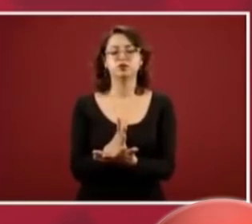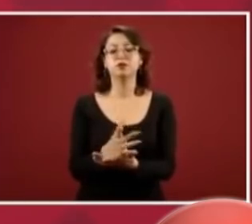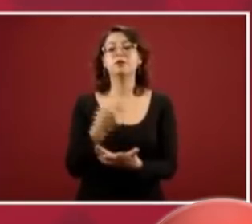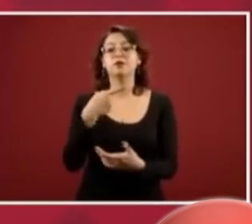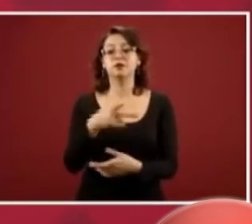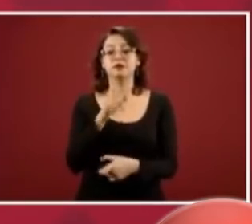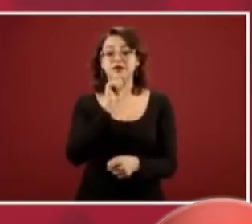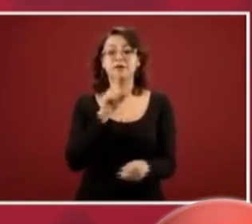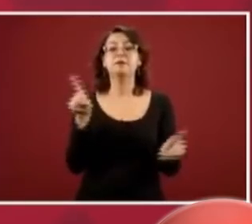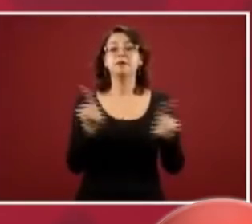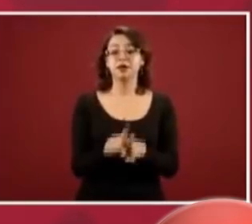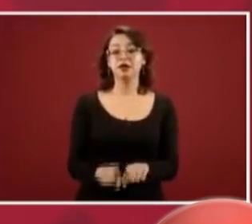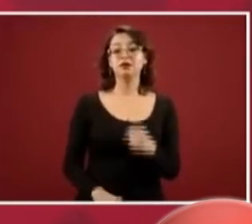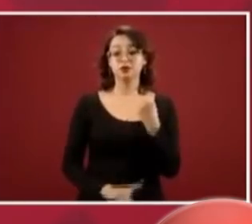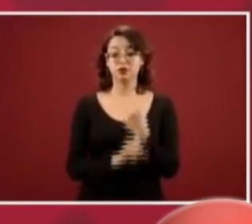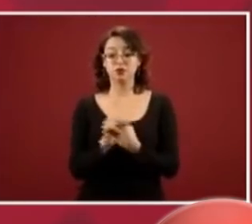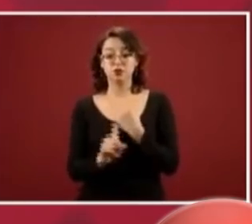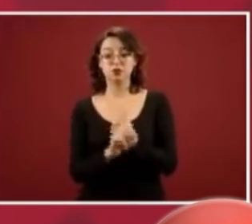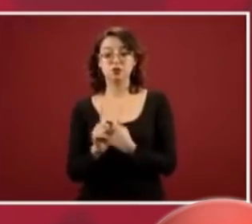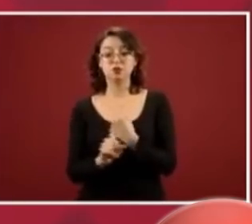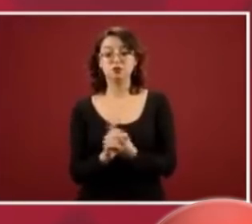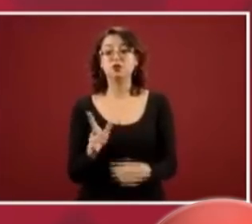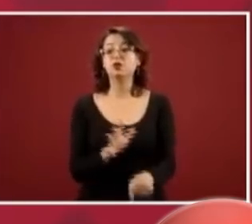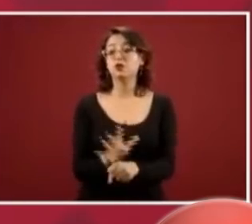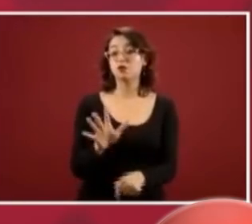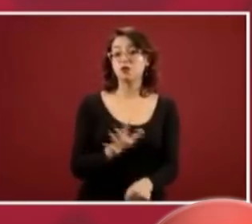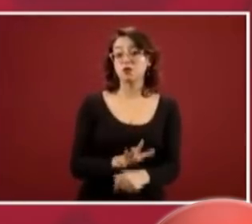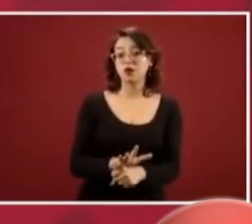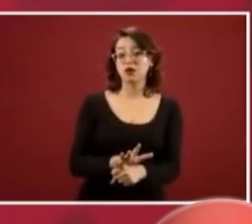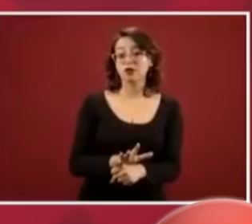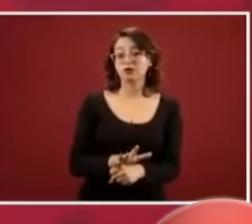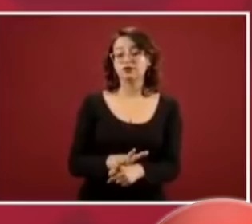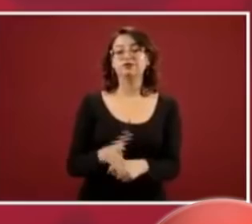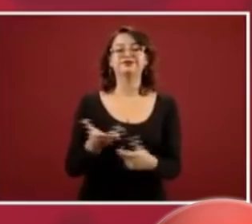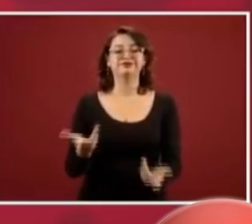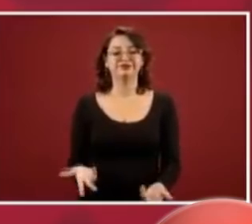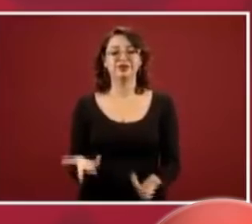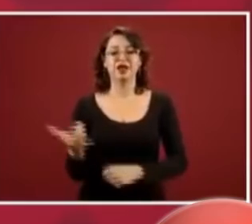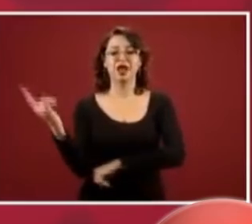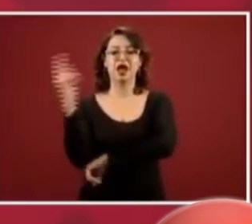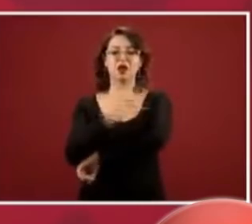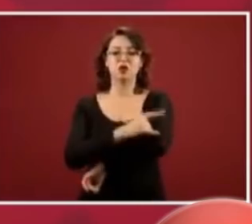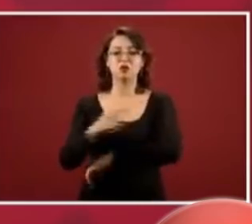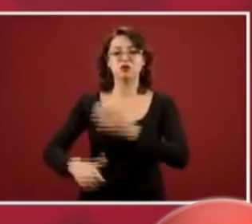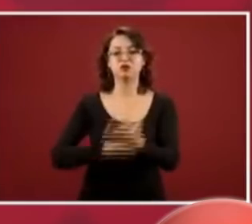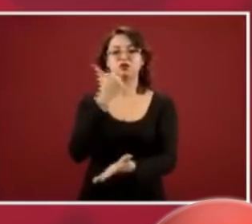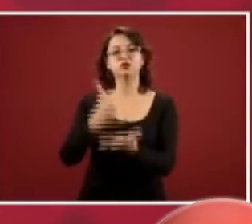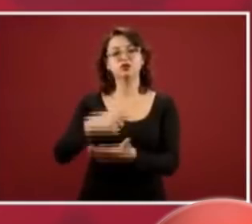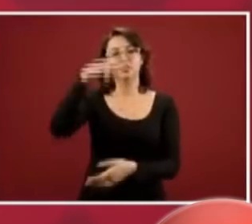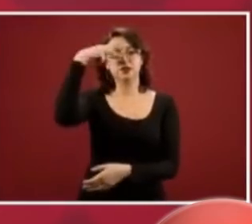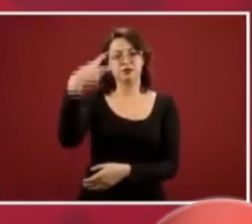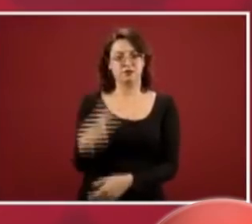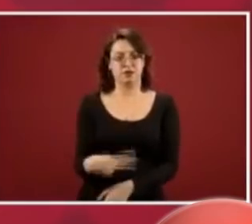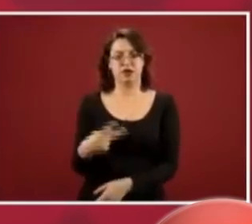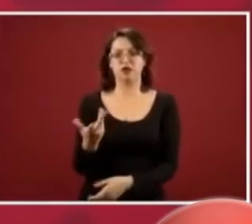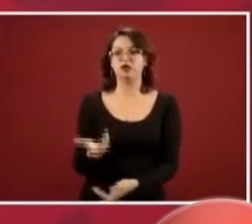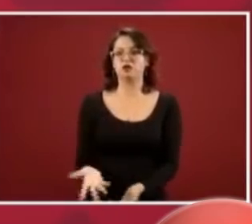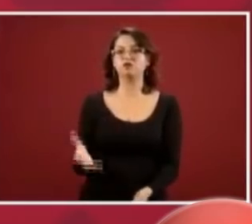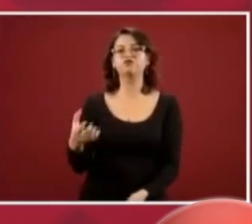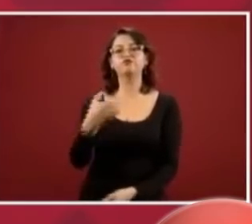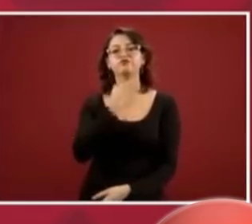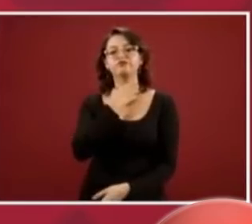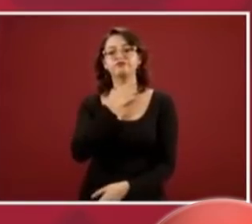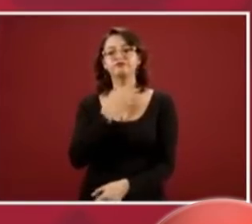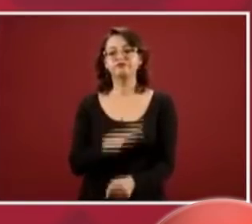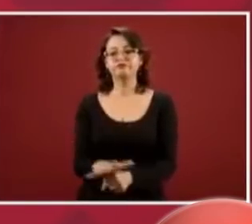toma en cuenta que el aeropuerto actual está saturado y que por eso